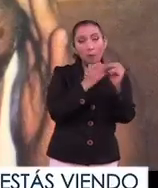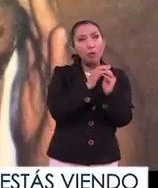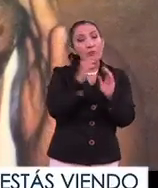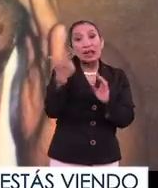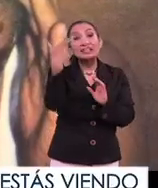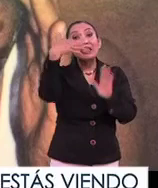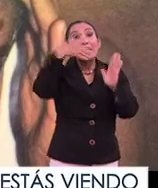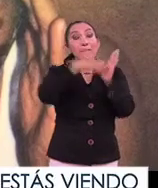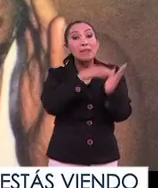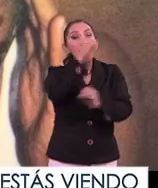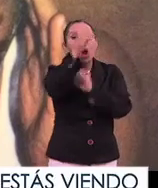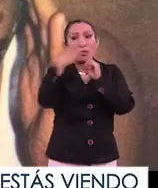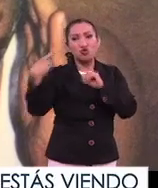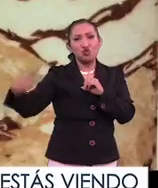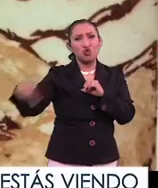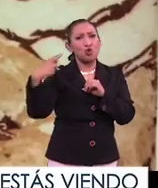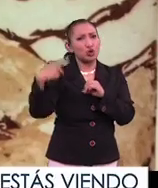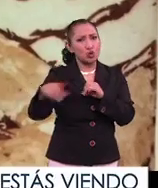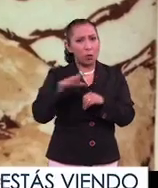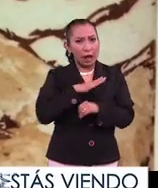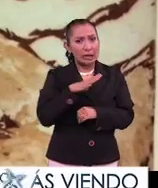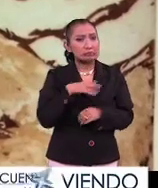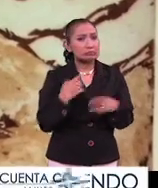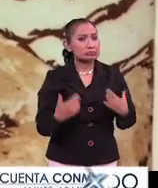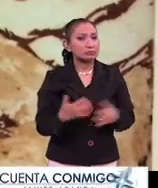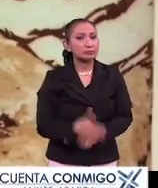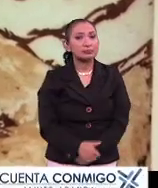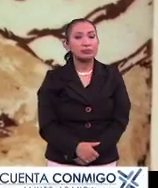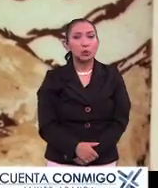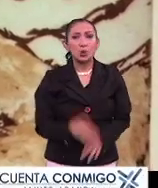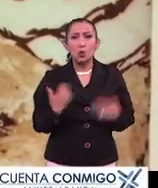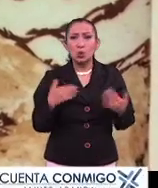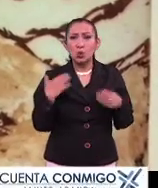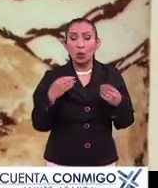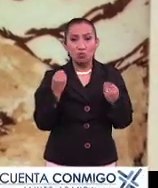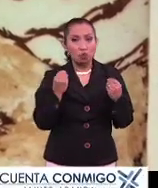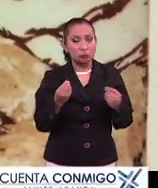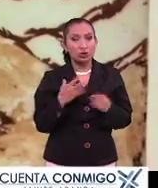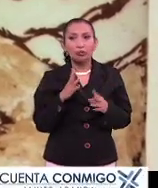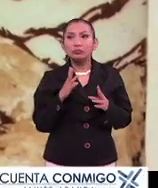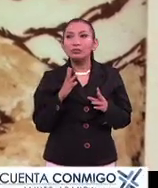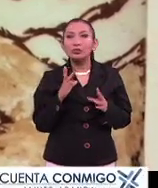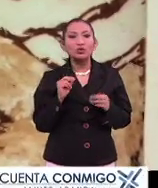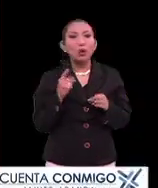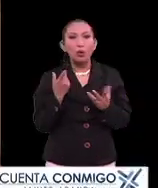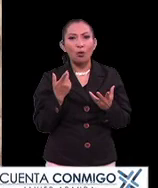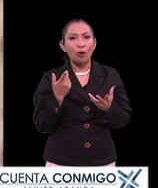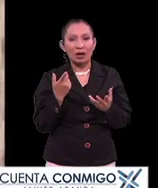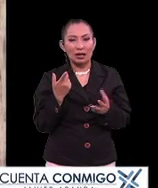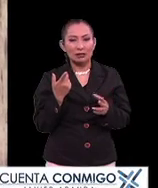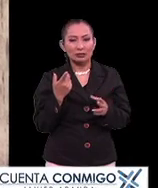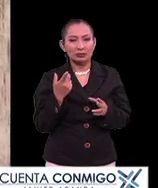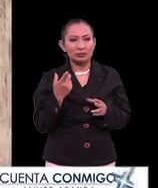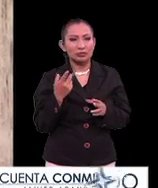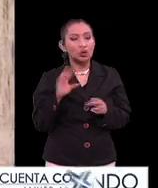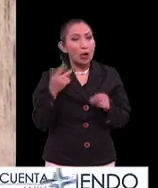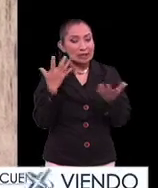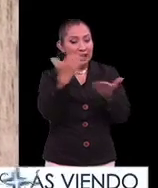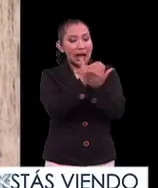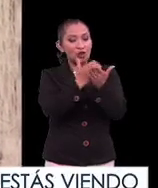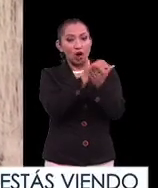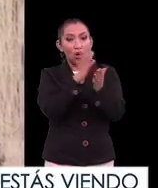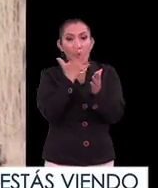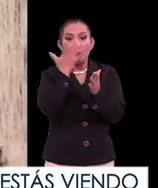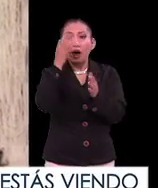a las 7,000 obras registradas. ¿Sí? No es no es un